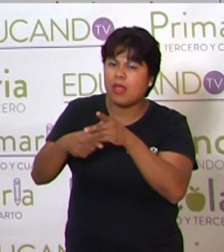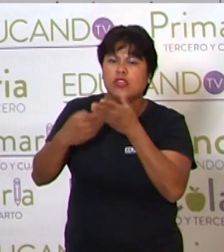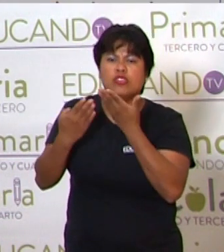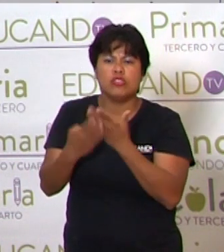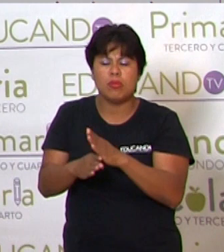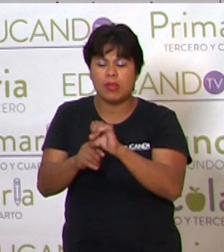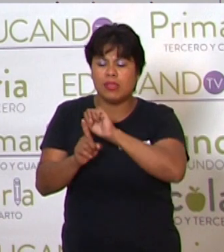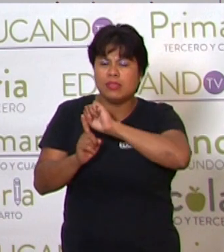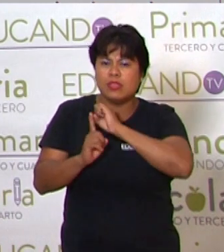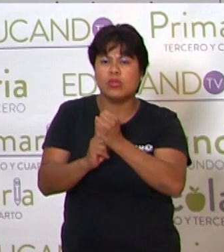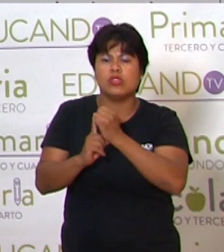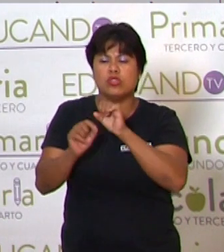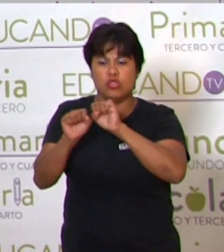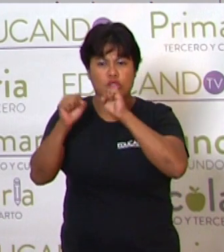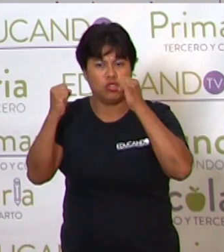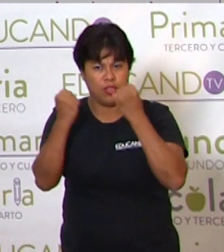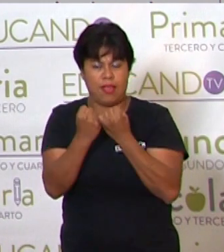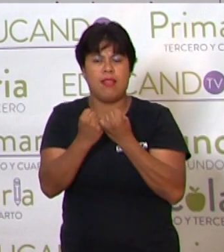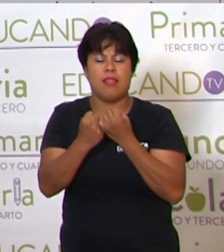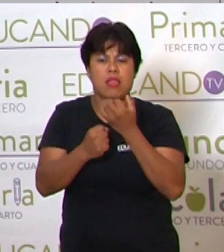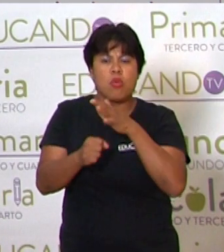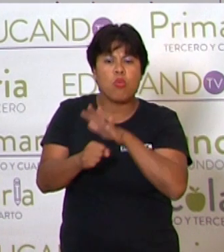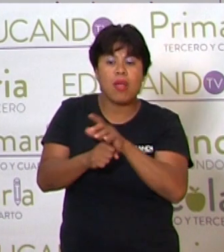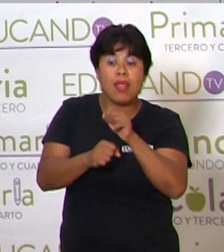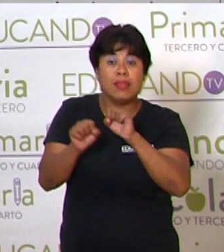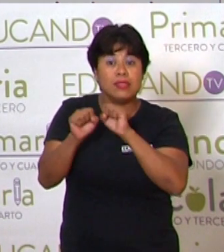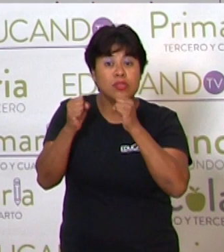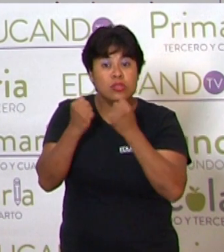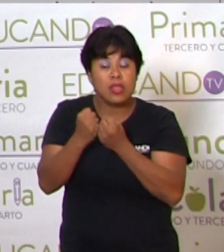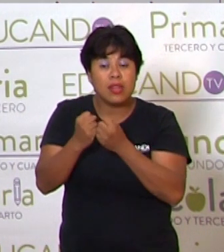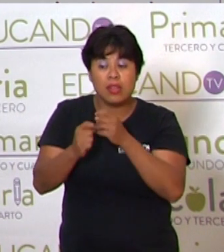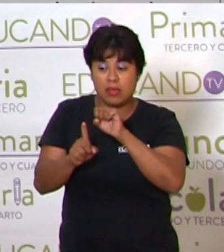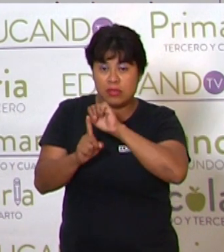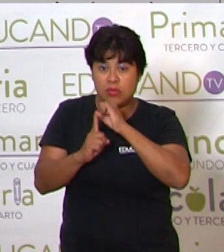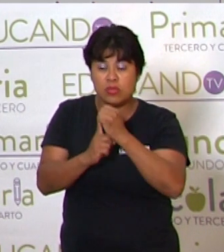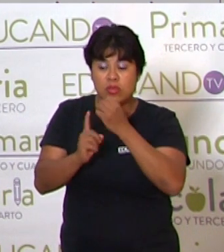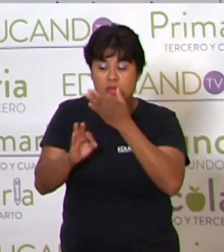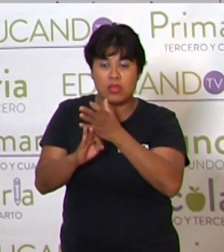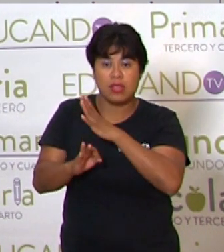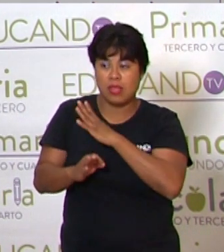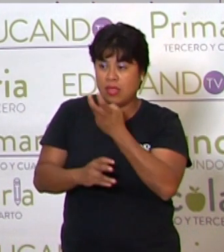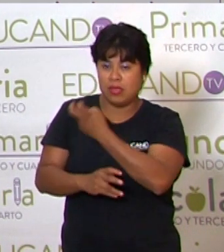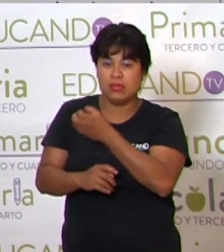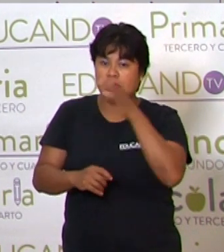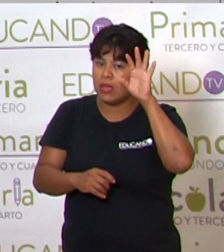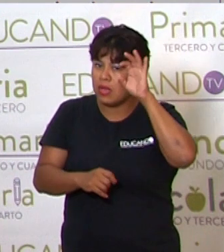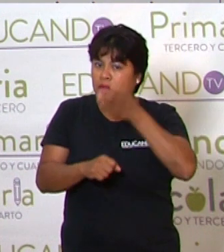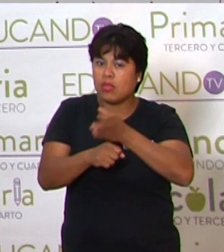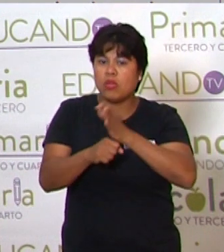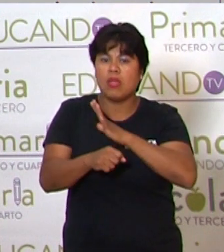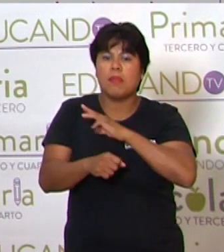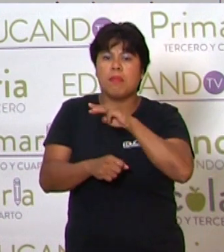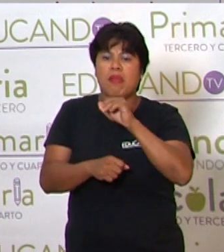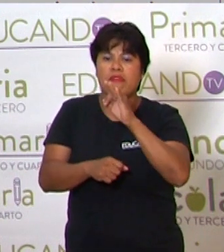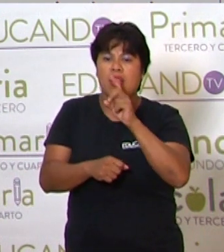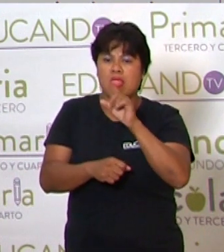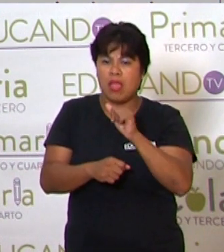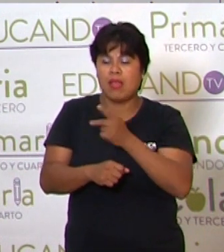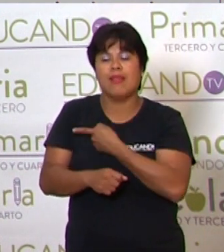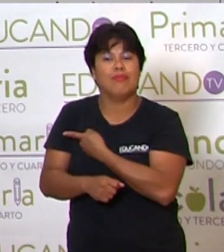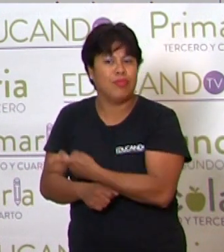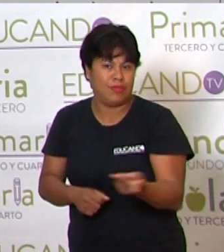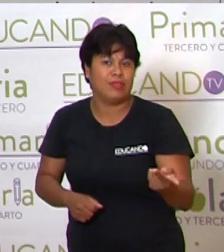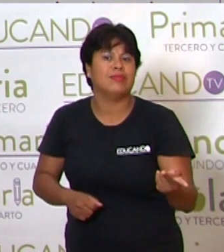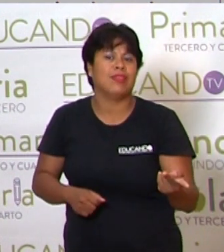determinada situación social. ¿Y cuál es la situación social que vemos en esta caricatura de Mafalda? Pues la